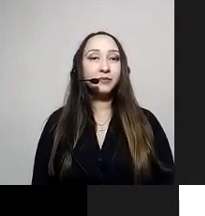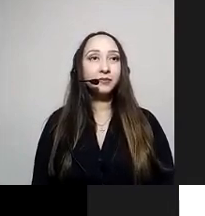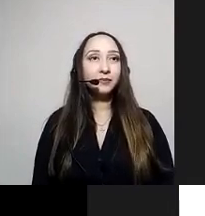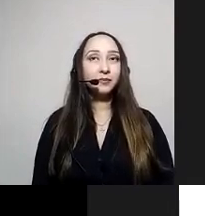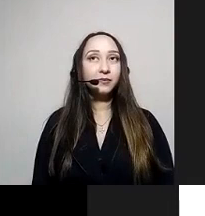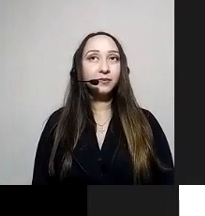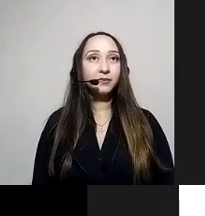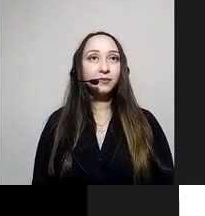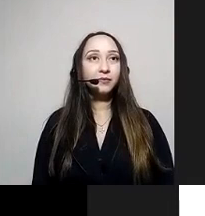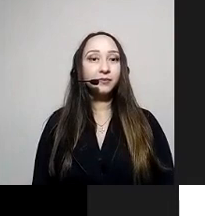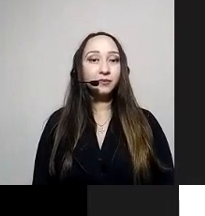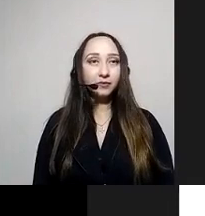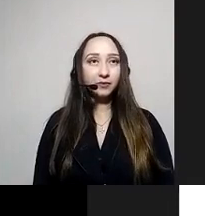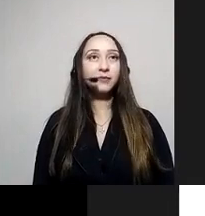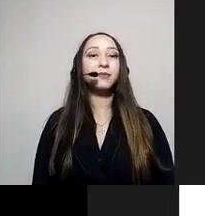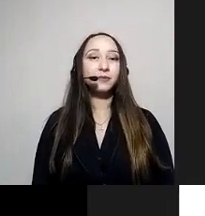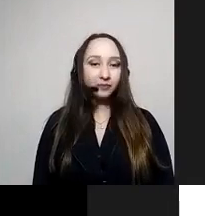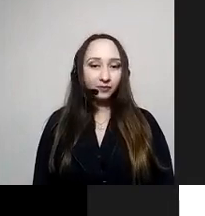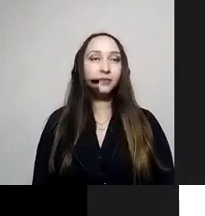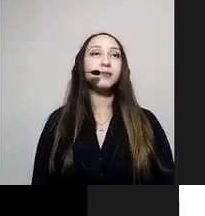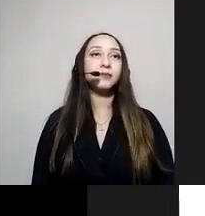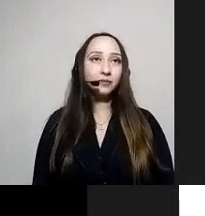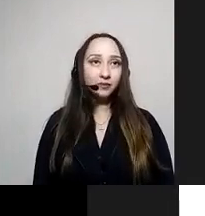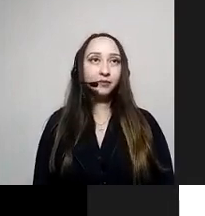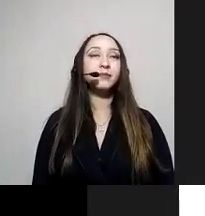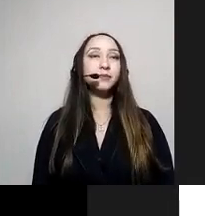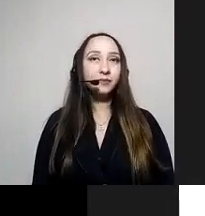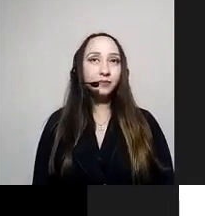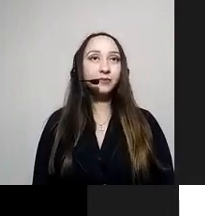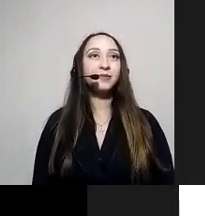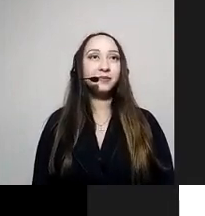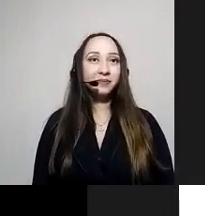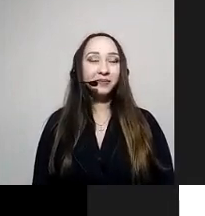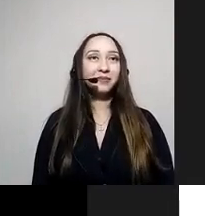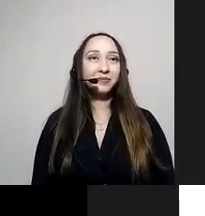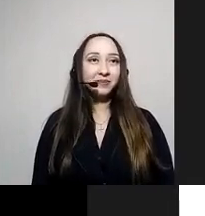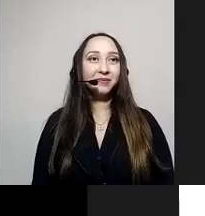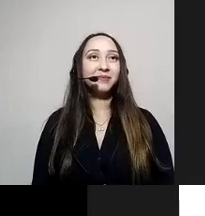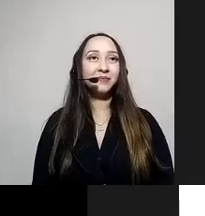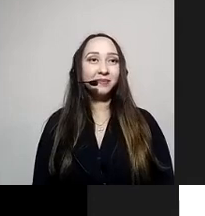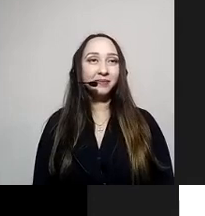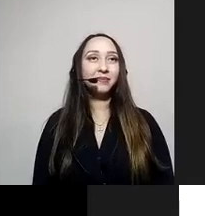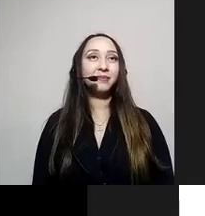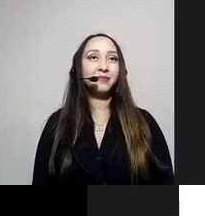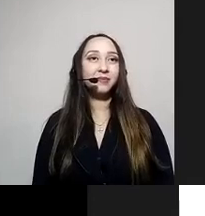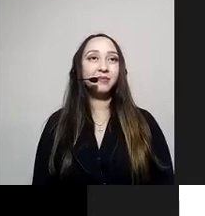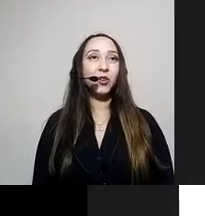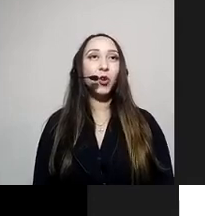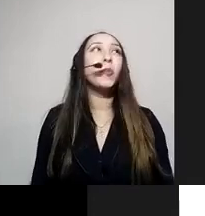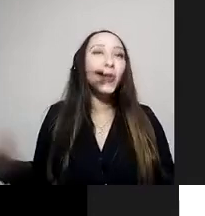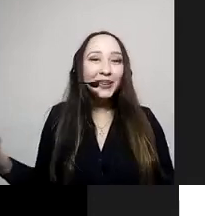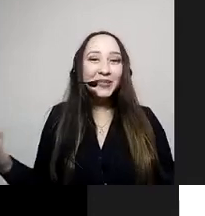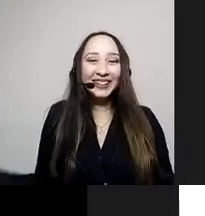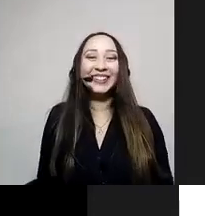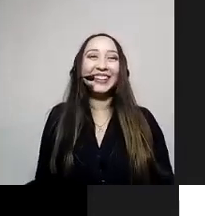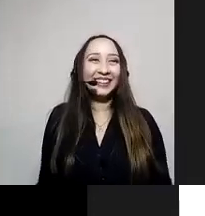vemos en Facebook y todo, estar presentes y vivir el presente. O sea, pero muchas veces es, ¿pero cómo? ¿Cómo